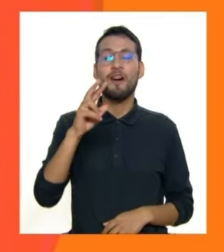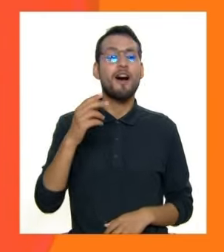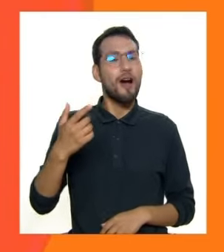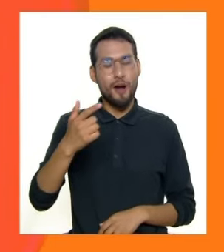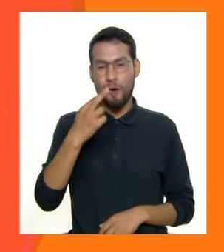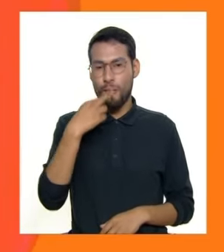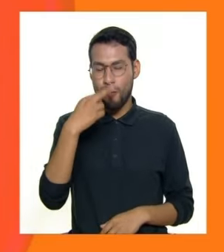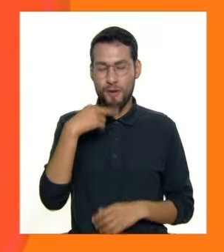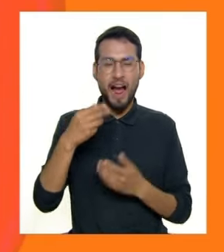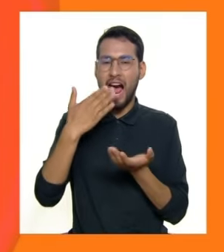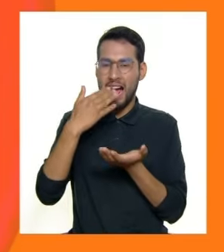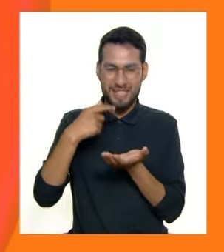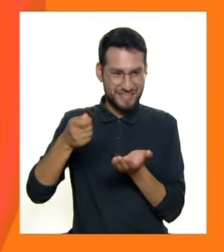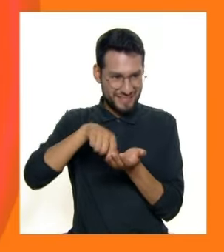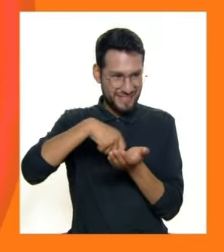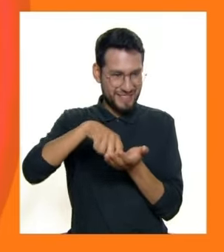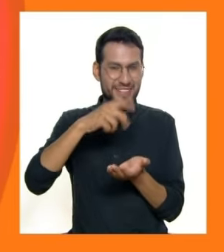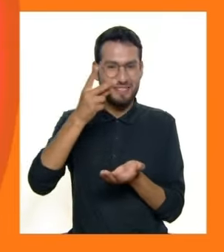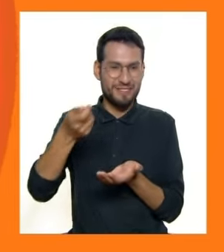2 cucharadas de ají colorado. 2 cucharadas de ajo en pasta.